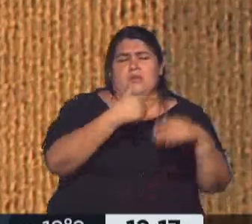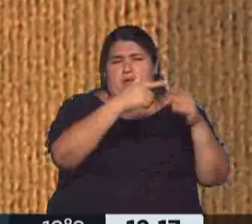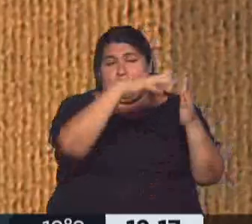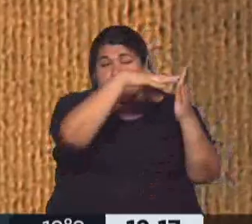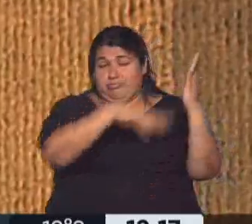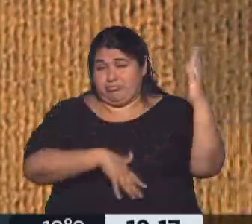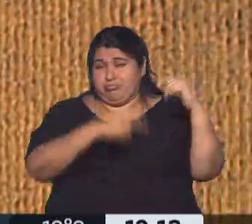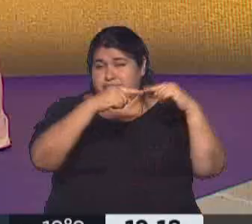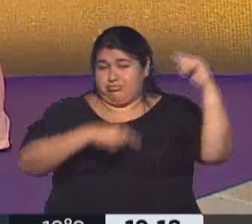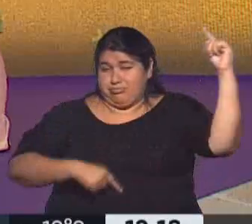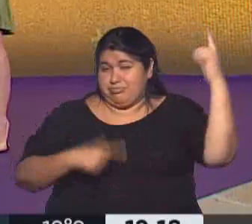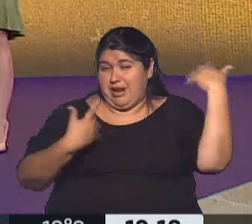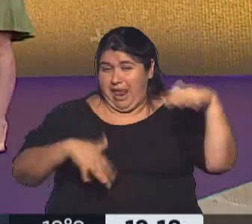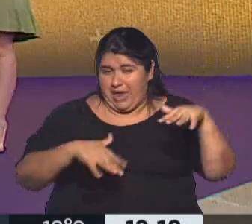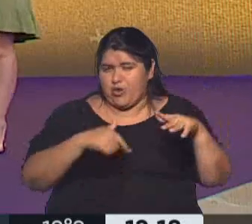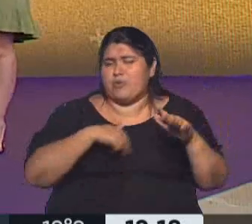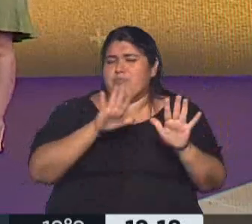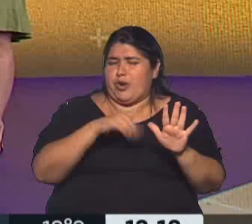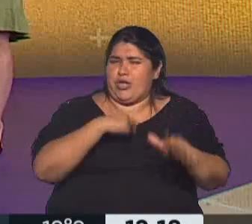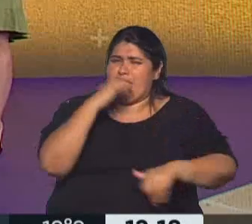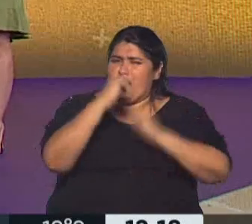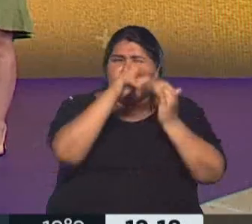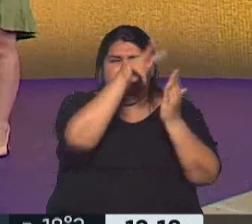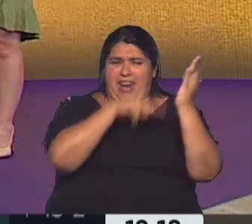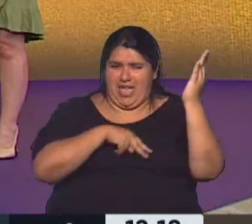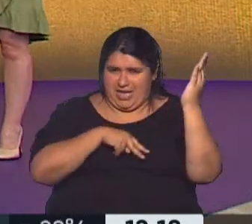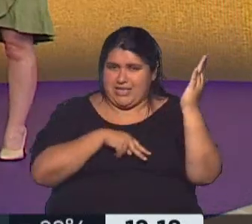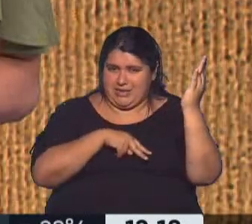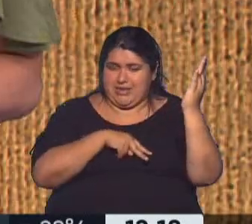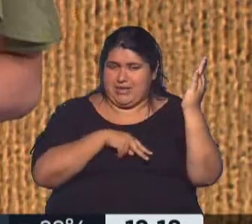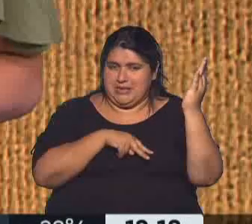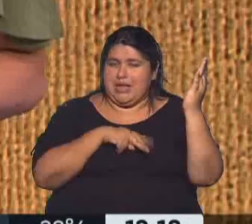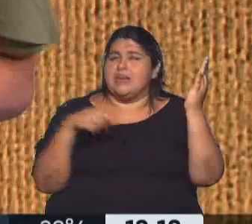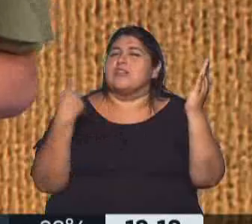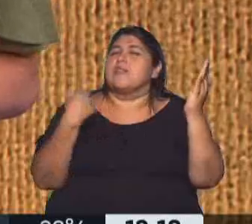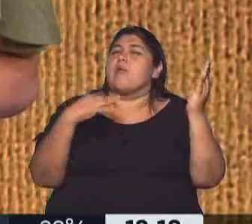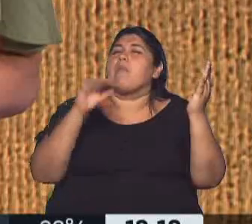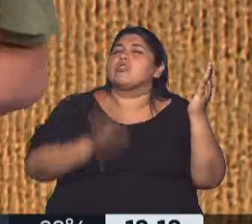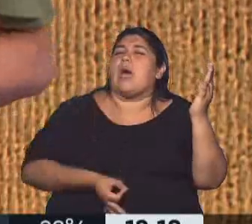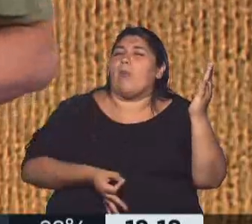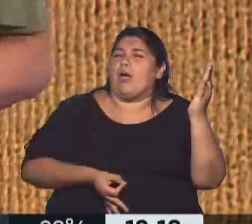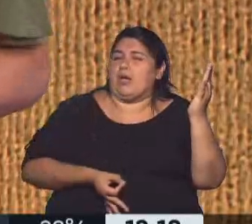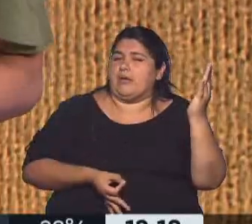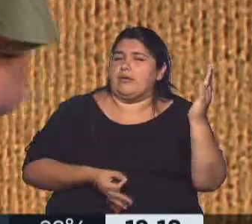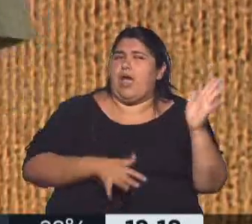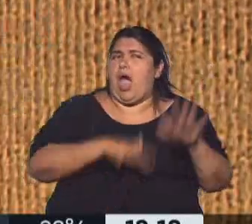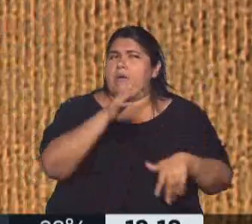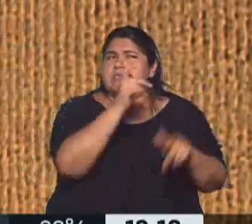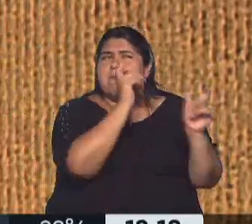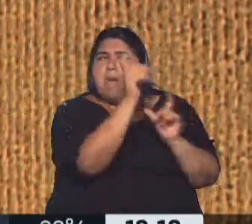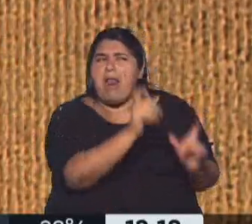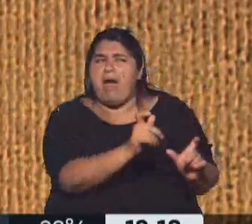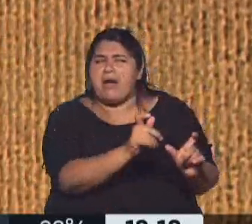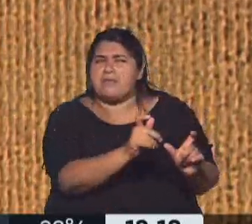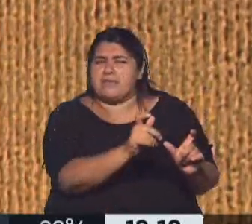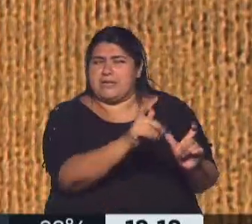no se hace en tele, pero permítanme leer porque corresponde que sepamos, aunque sea sofisticado,